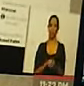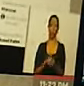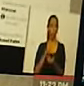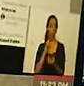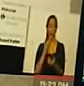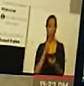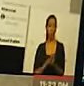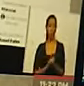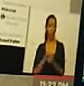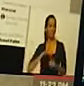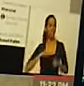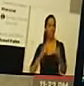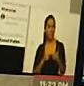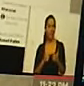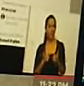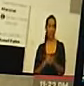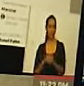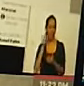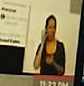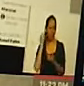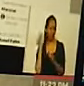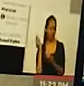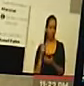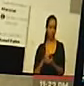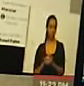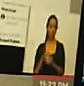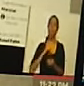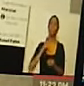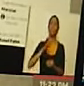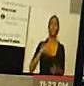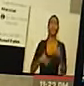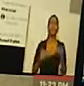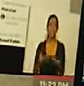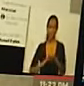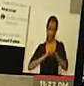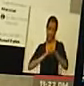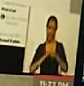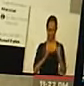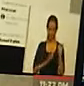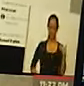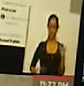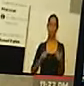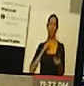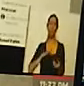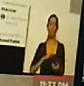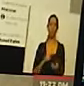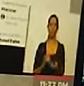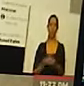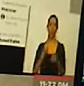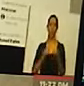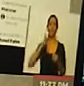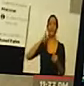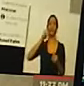estás bien, esto y lo otro. Vamos a escuchar. ¿Cómo estás tú? ¿Cómo te sientes, pana? El presidente, ¿cómo estás, Jordi? ¿Cómo